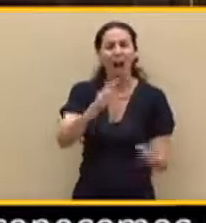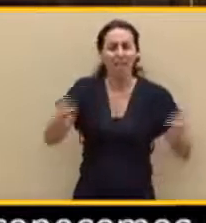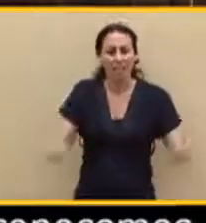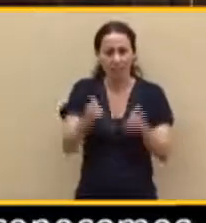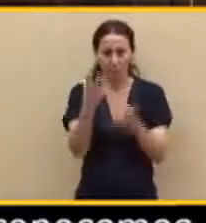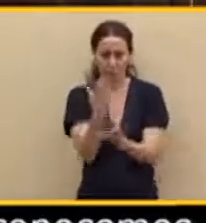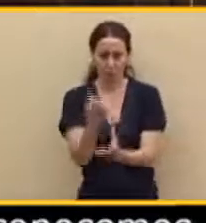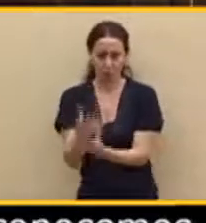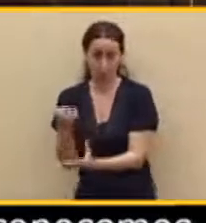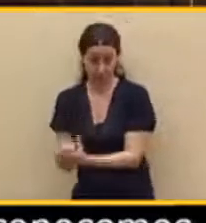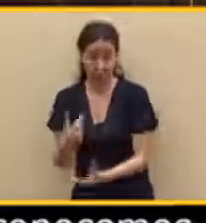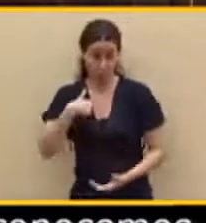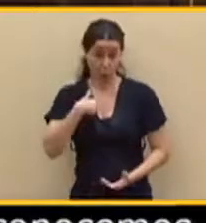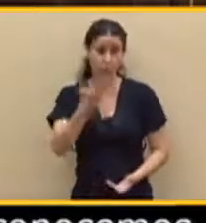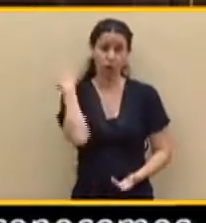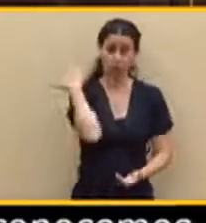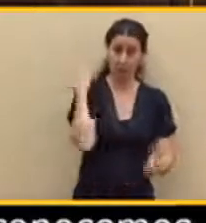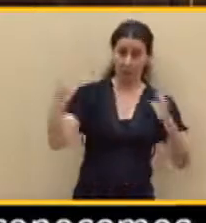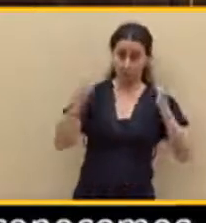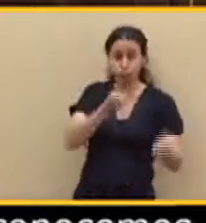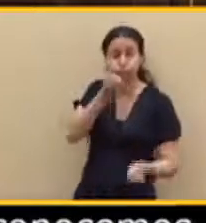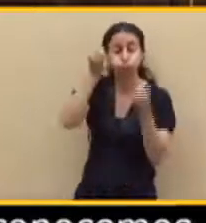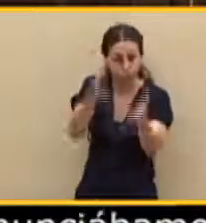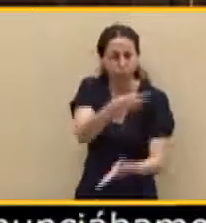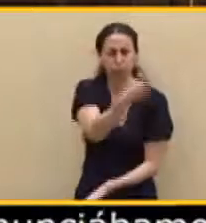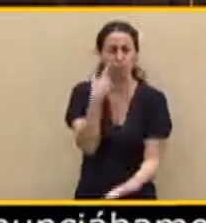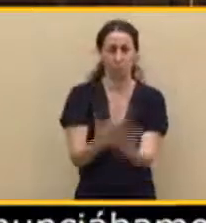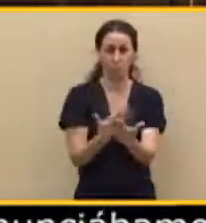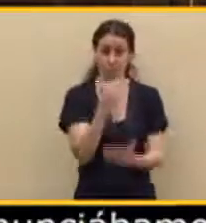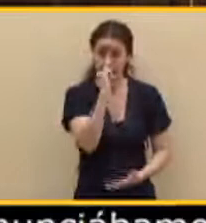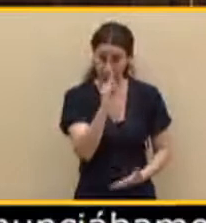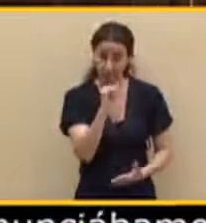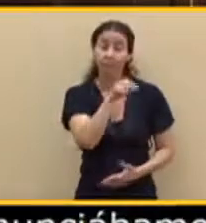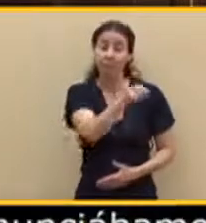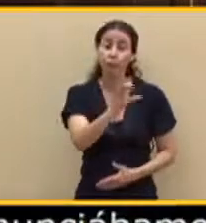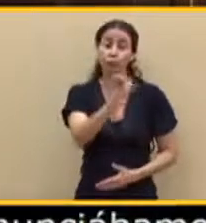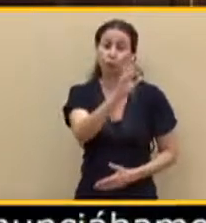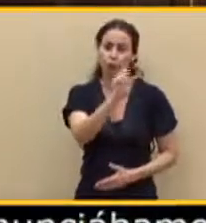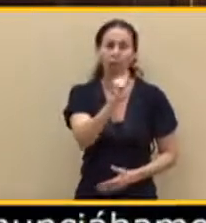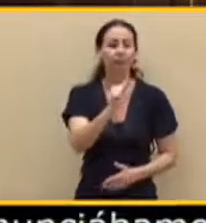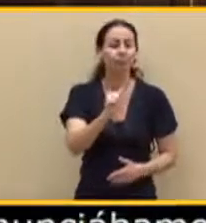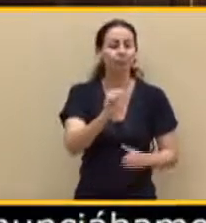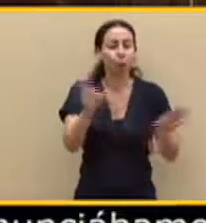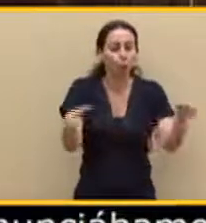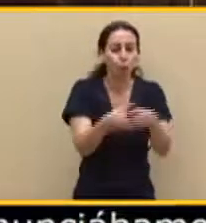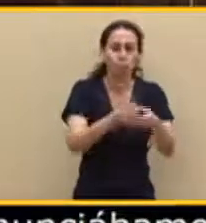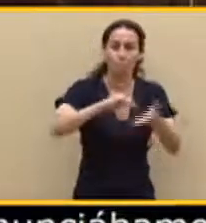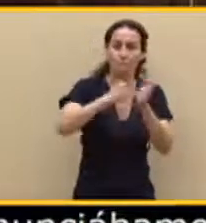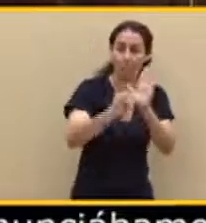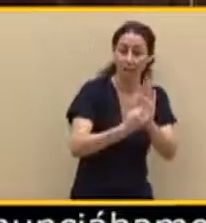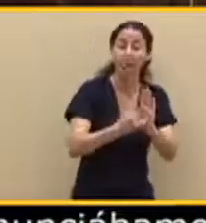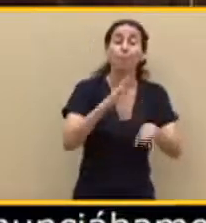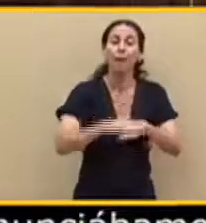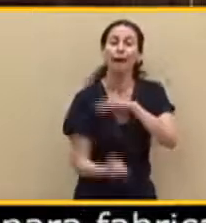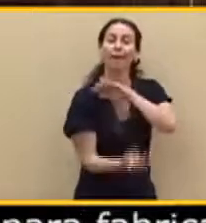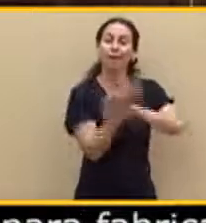Esas grabaciones acreditan que José Manuel Soria formaba parte de un plan para fabricar pruebas falsas contra